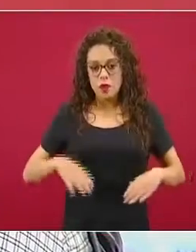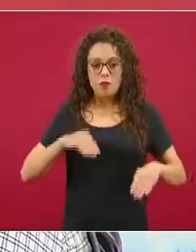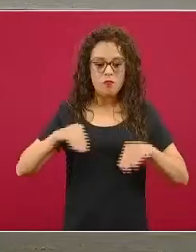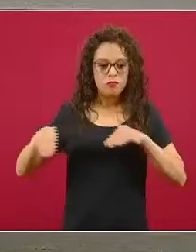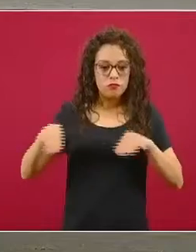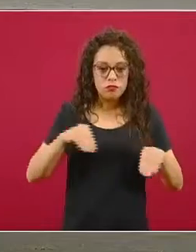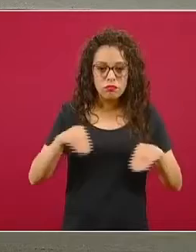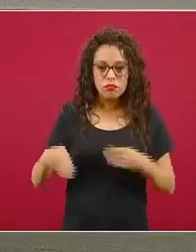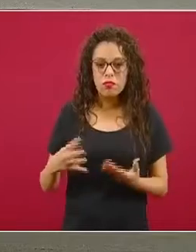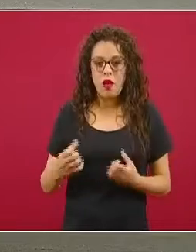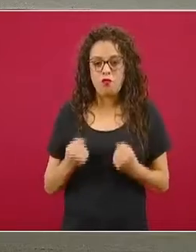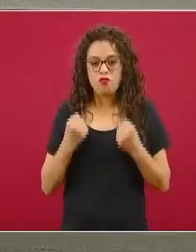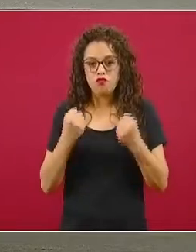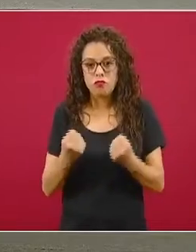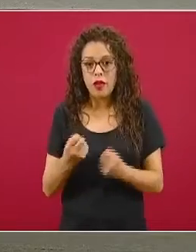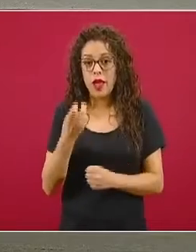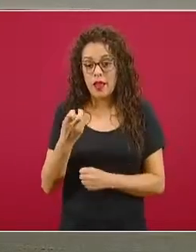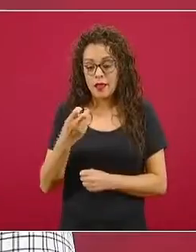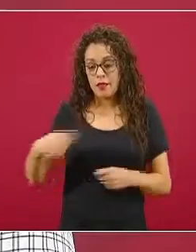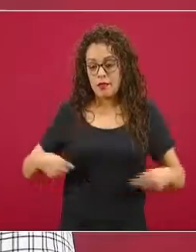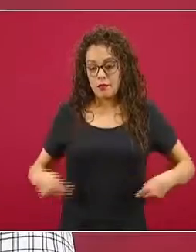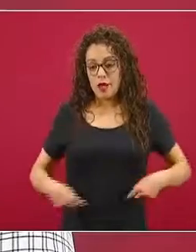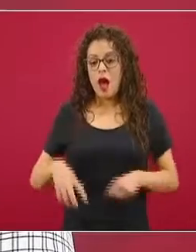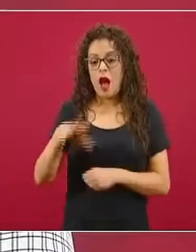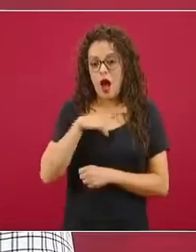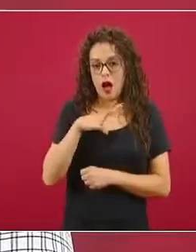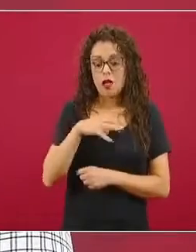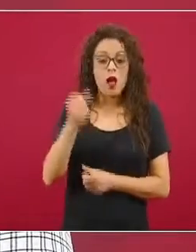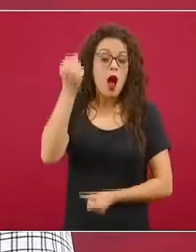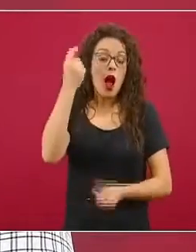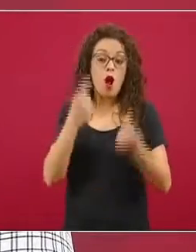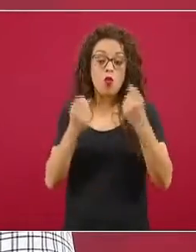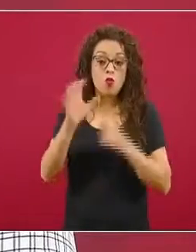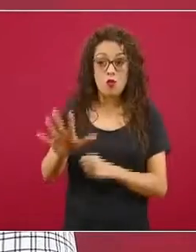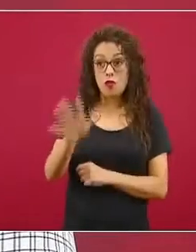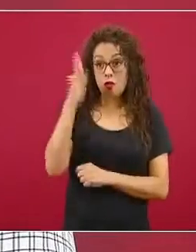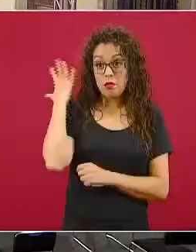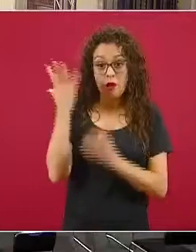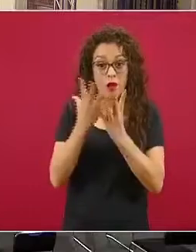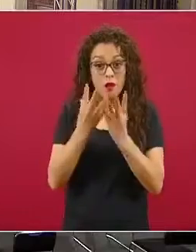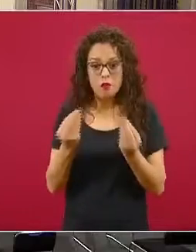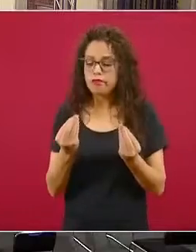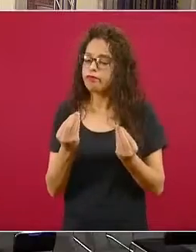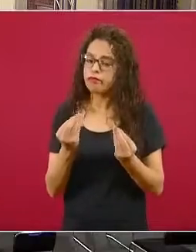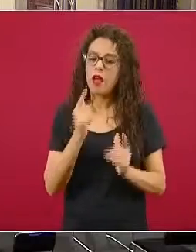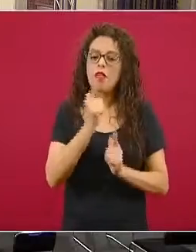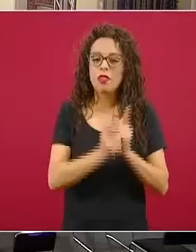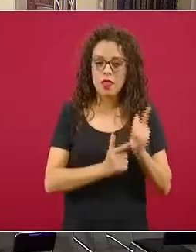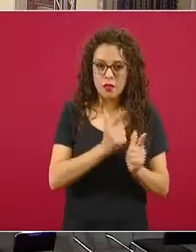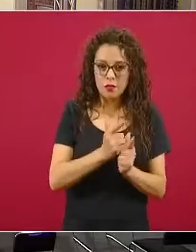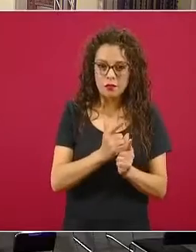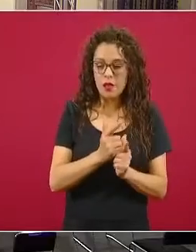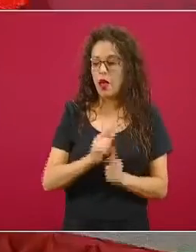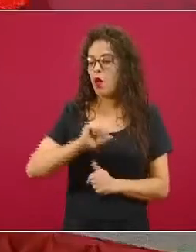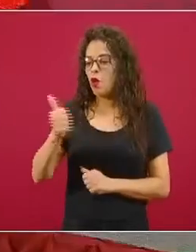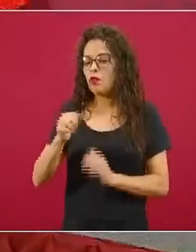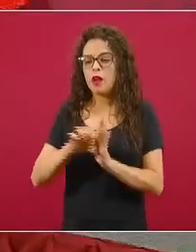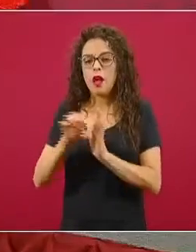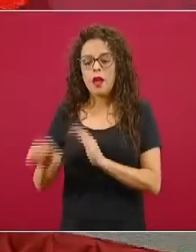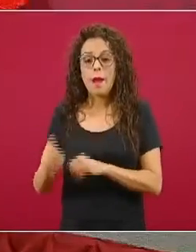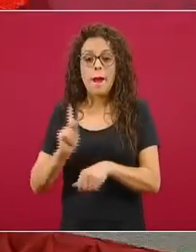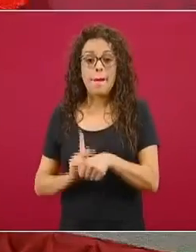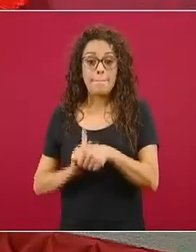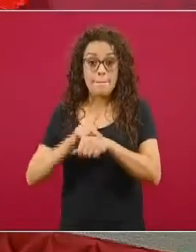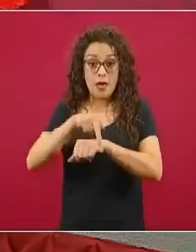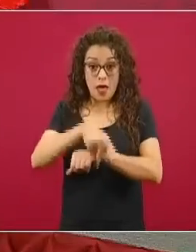fisiológicas que esos órganos tenían. Algunos órganos no se recuperan tan rápidamente como otros. La piel, por ejemplo, ¿no? En un